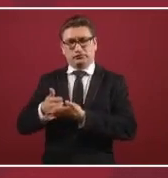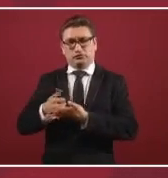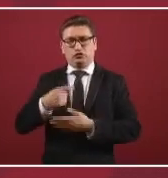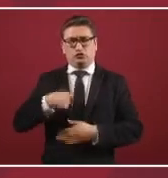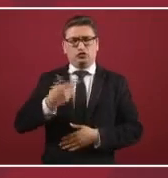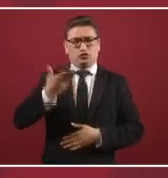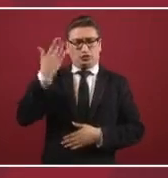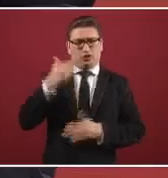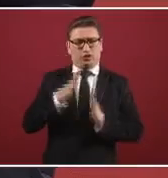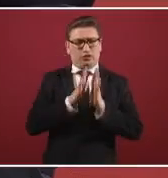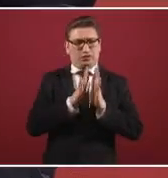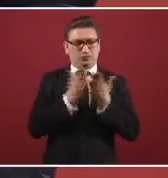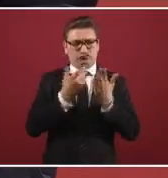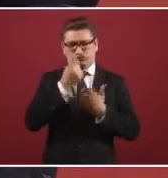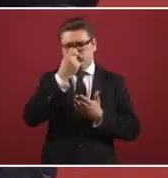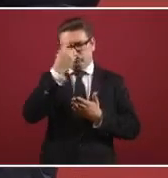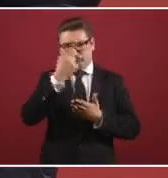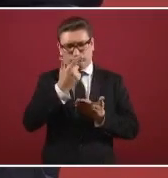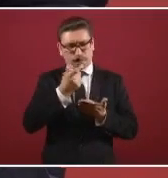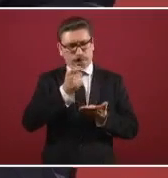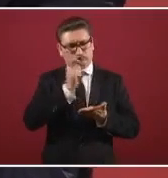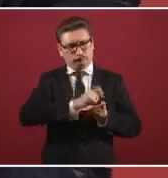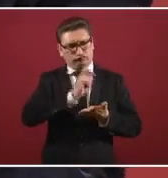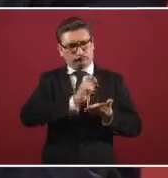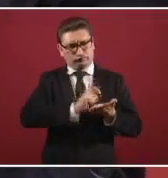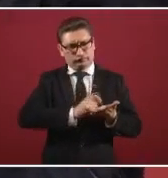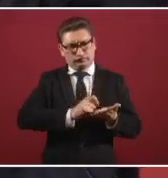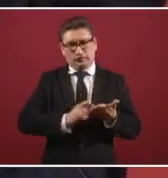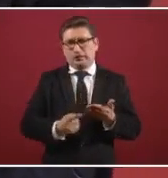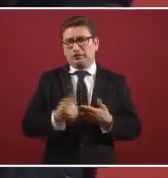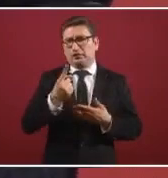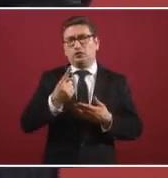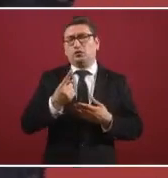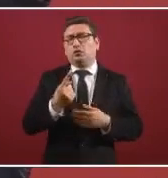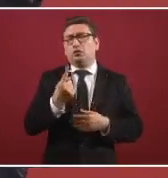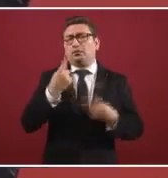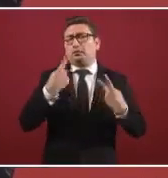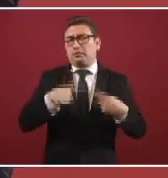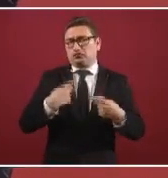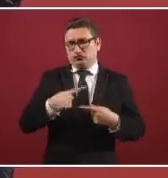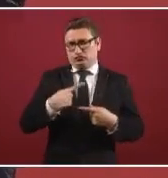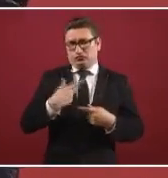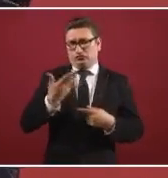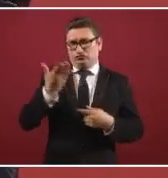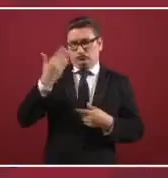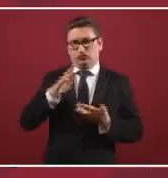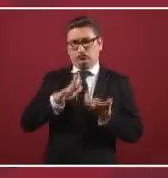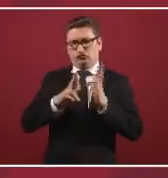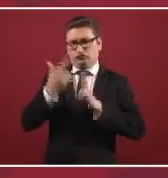escribí un libro sobre un revolucionario mexicano,